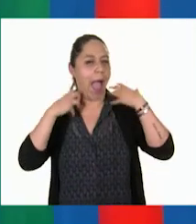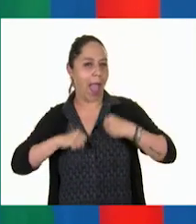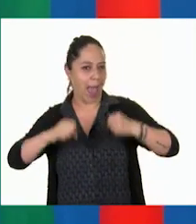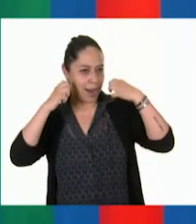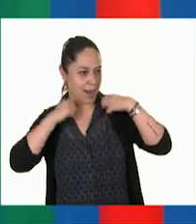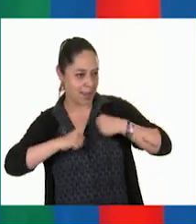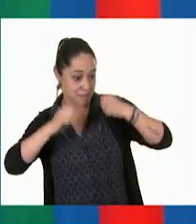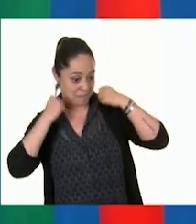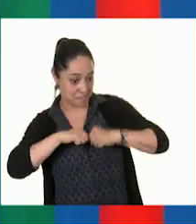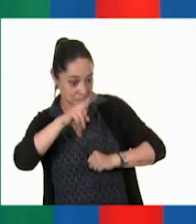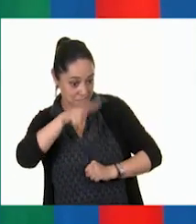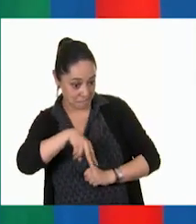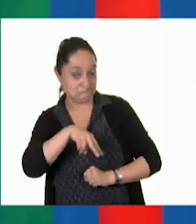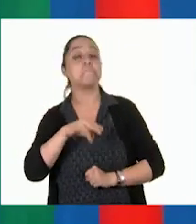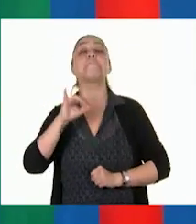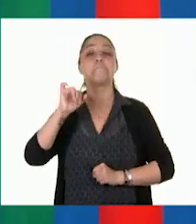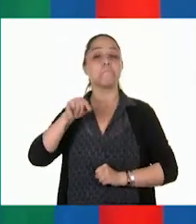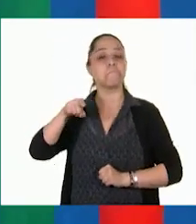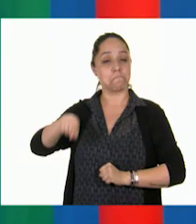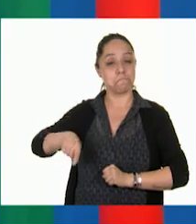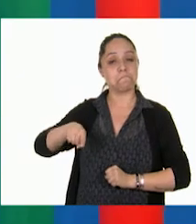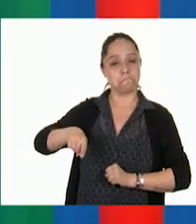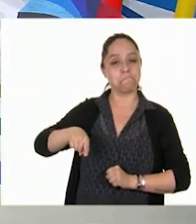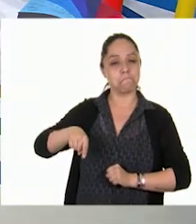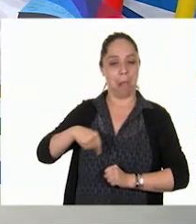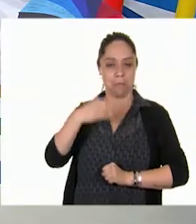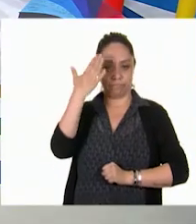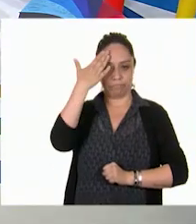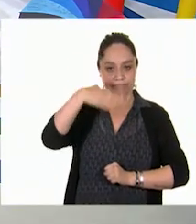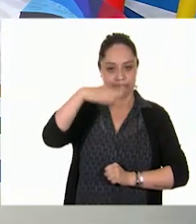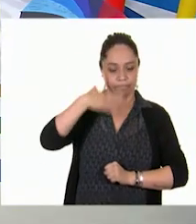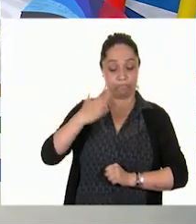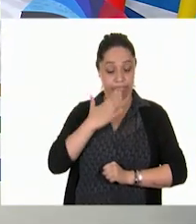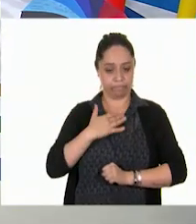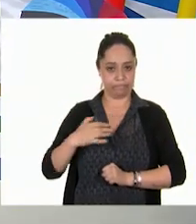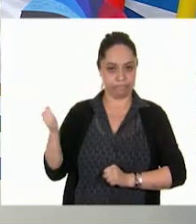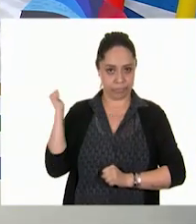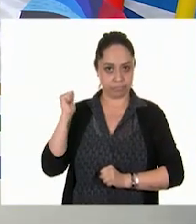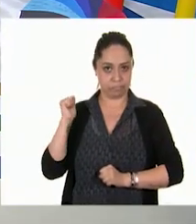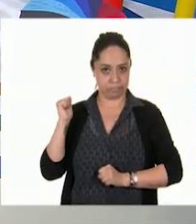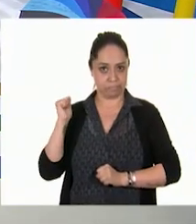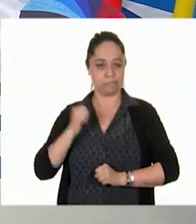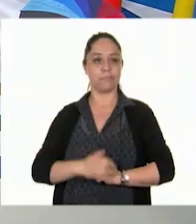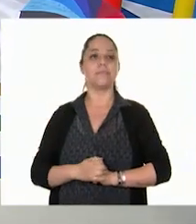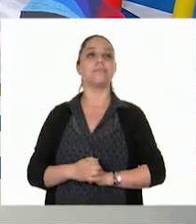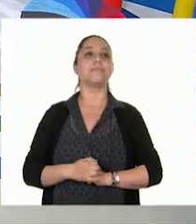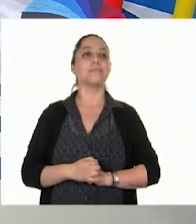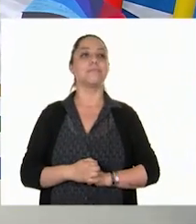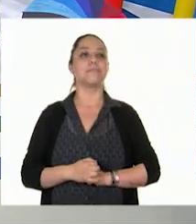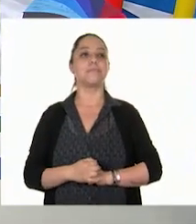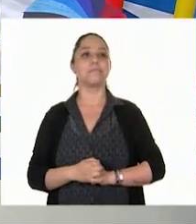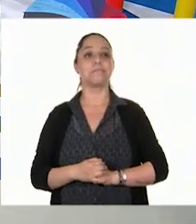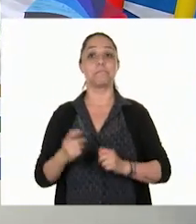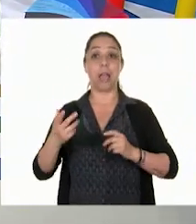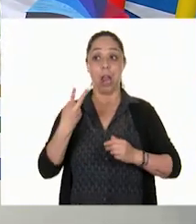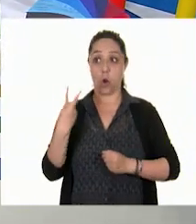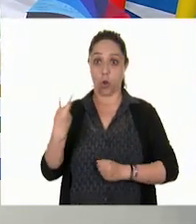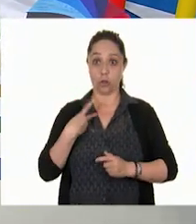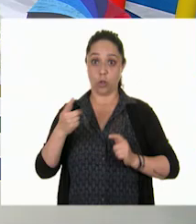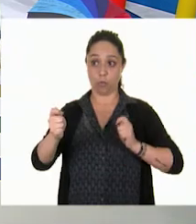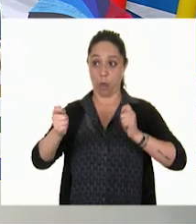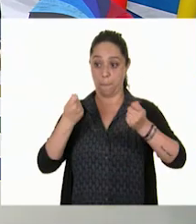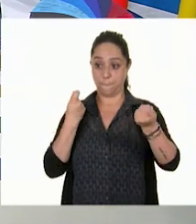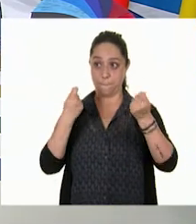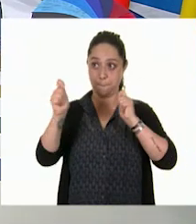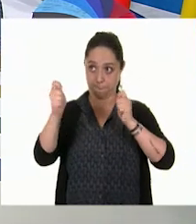¿verdad? Así es, porque ella es la experta. Entre tú y yo argumentamos las diferentes partes. Muy bien, maestra, me parece